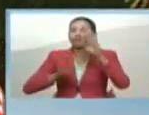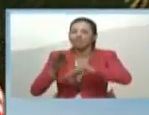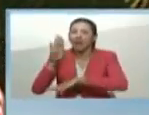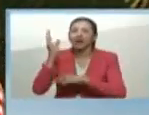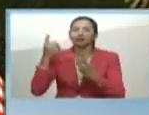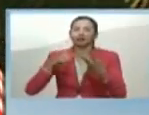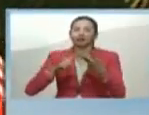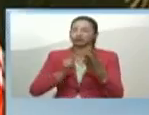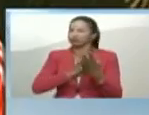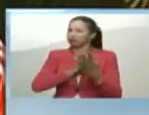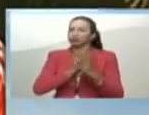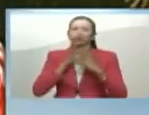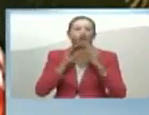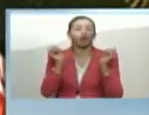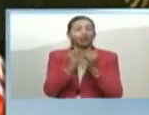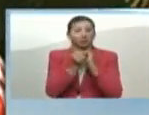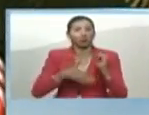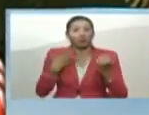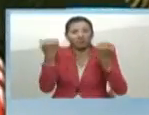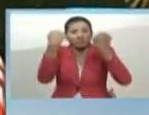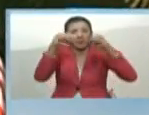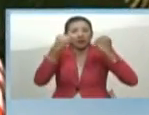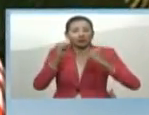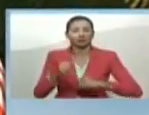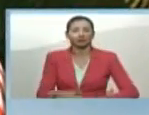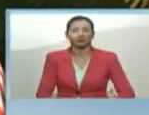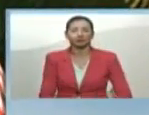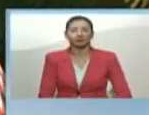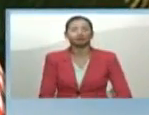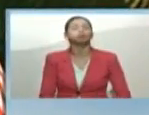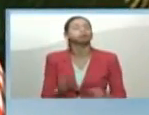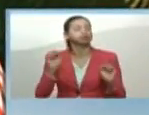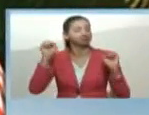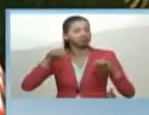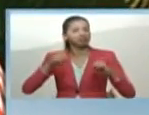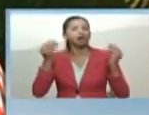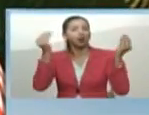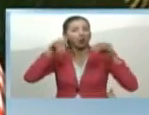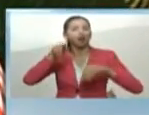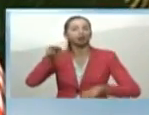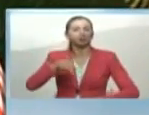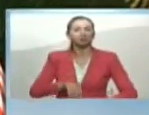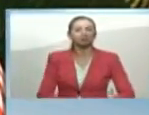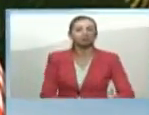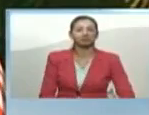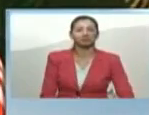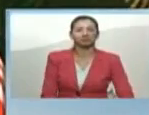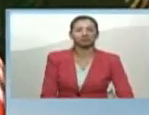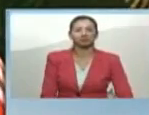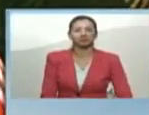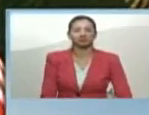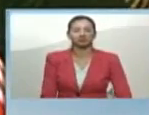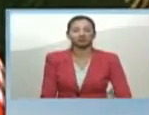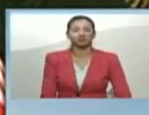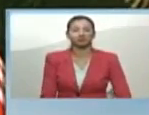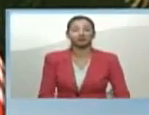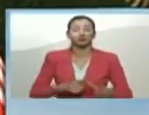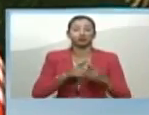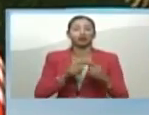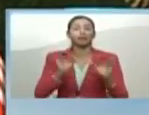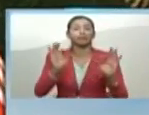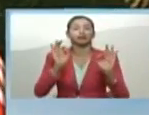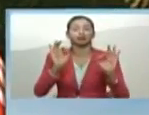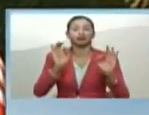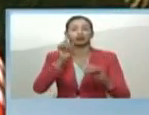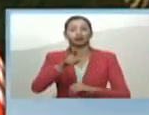que puedan desarrollar estoy de acuerdo de manera especial debería